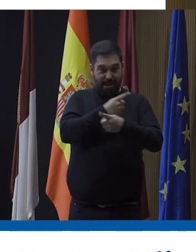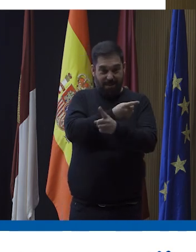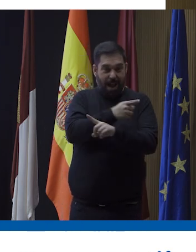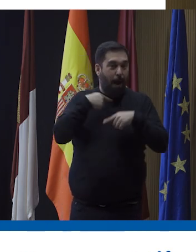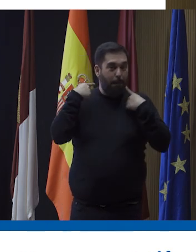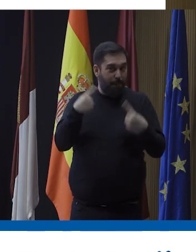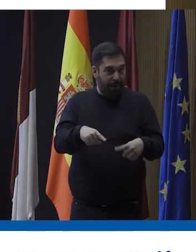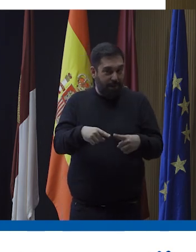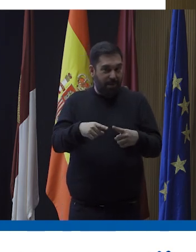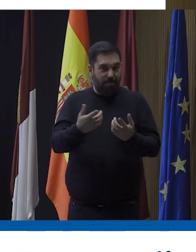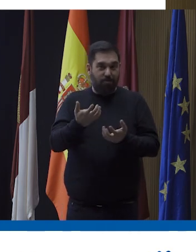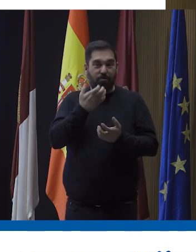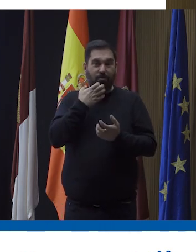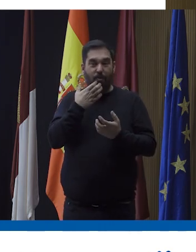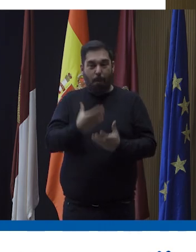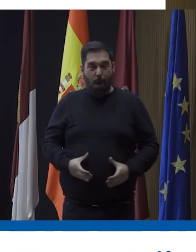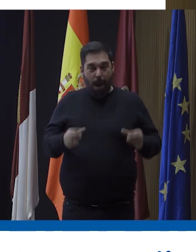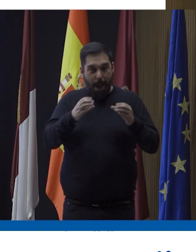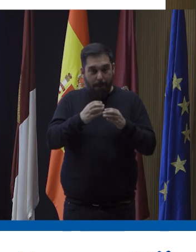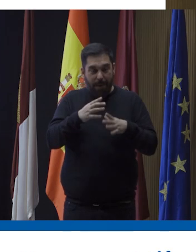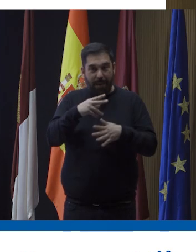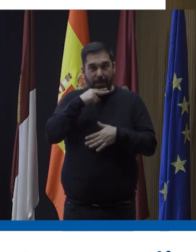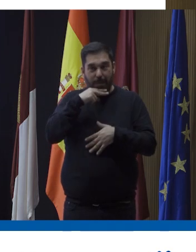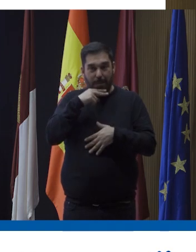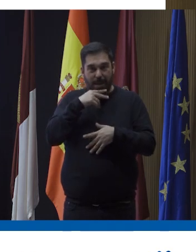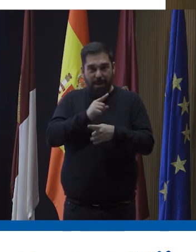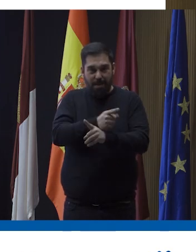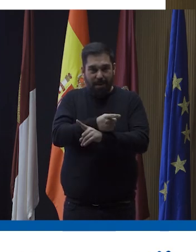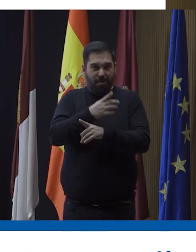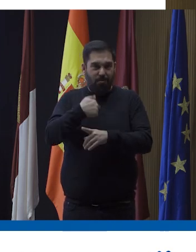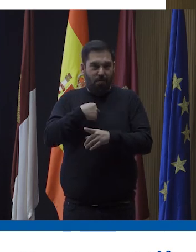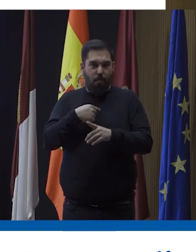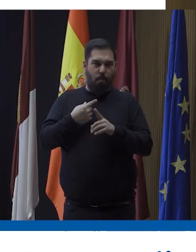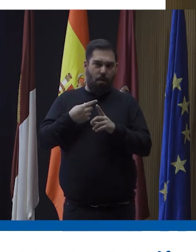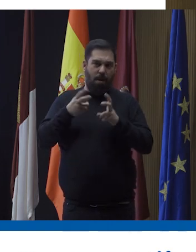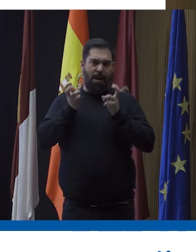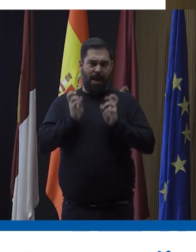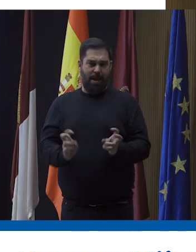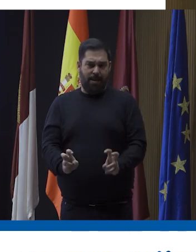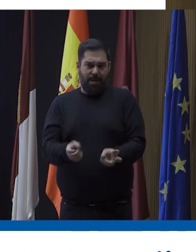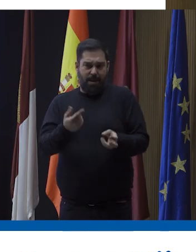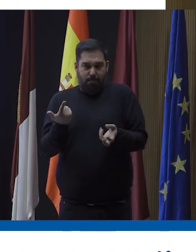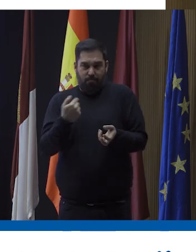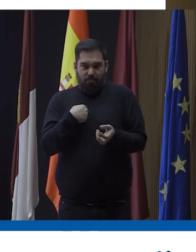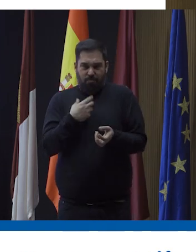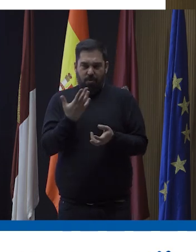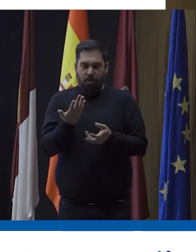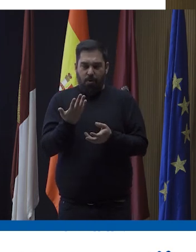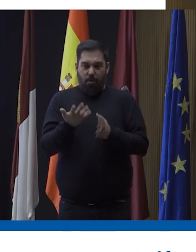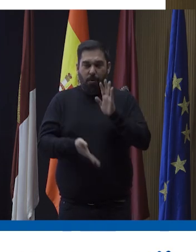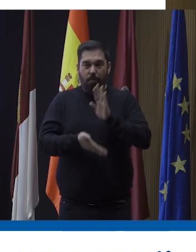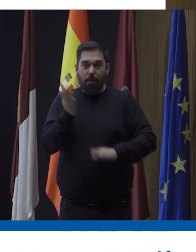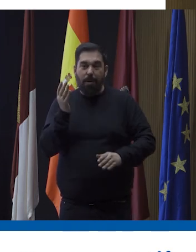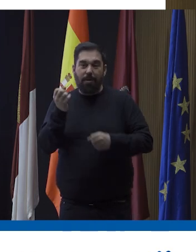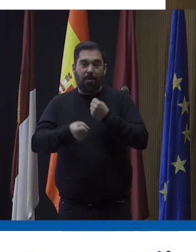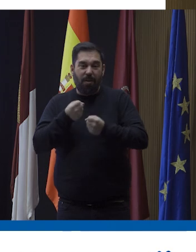pierde, porque yo si tuviera una vejiga hiperactiva estaría muy nerviosa, diciendo, si me pasa esto ahora, me tengo que ir corriendo y a ver